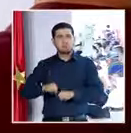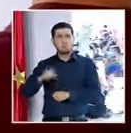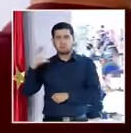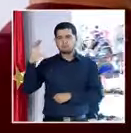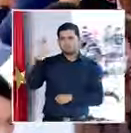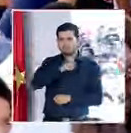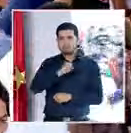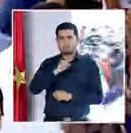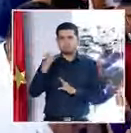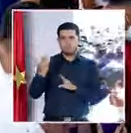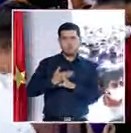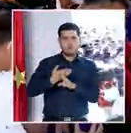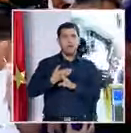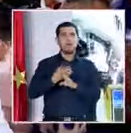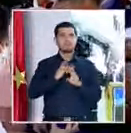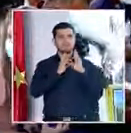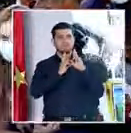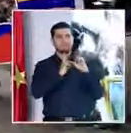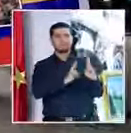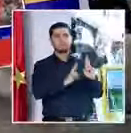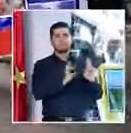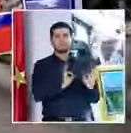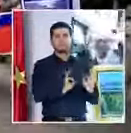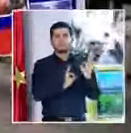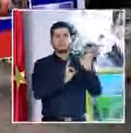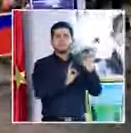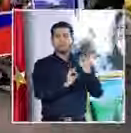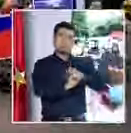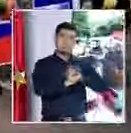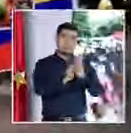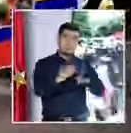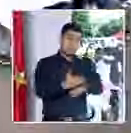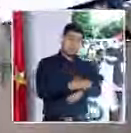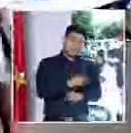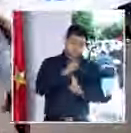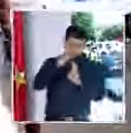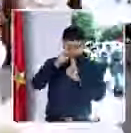problema, plantear respuesta y dar solución de manera efectiva, respetando y